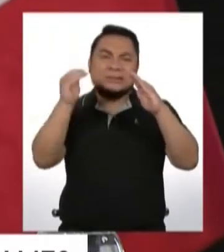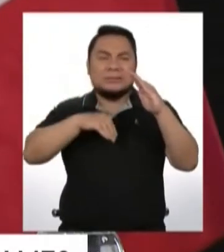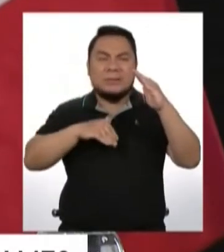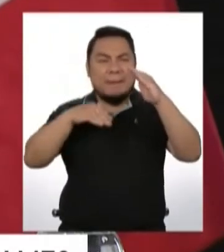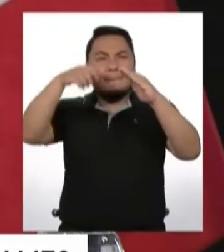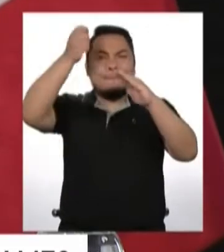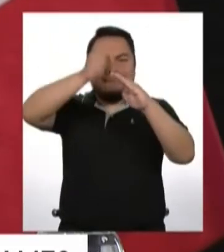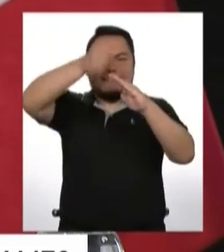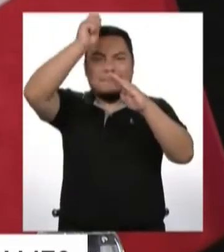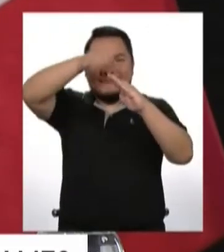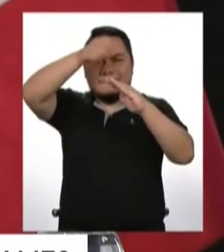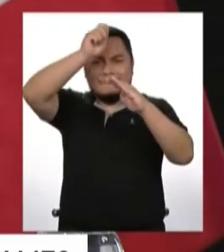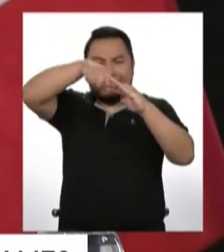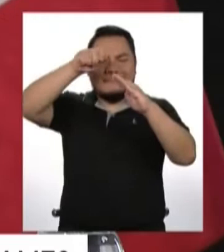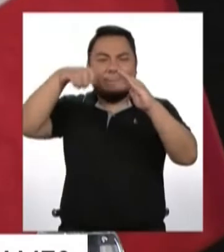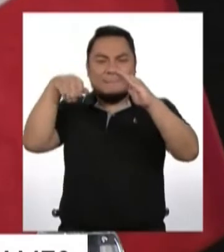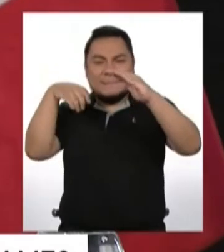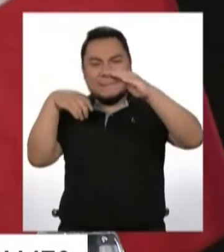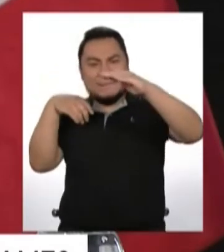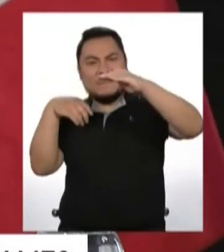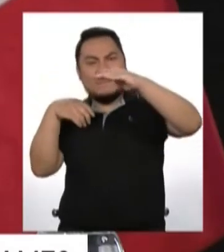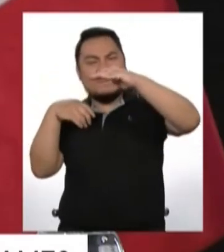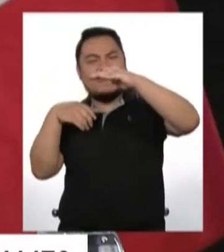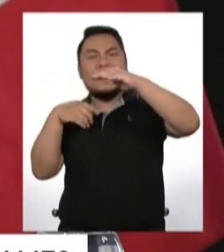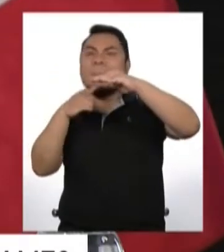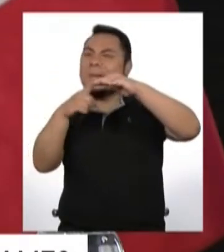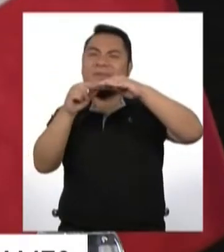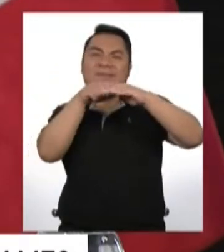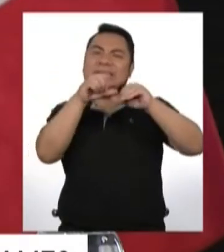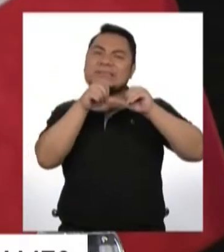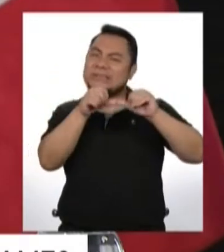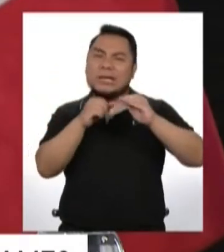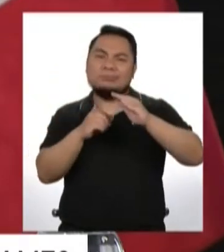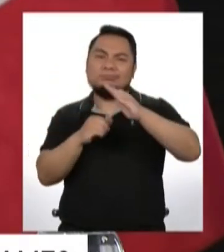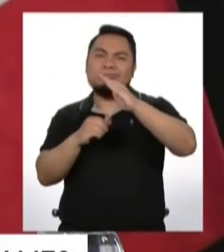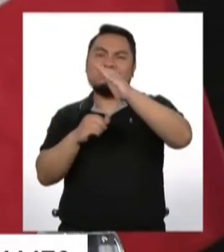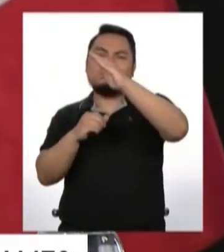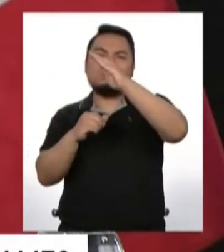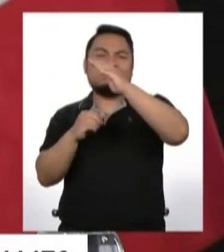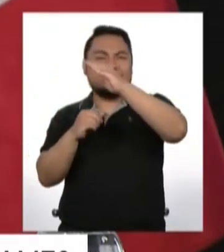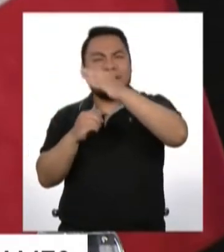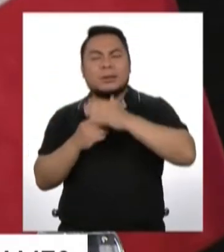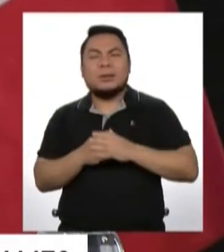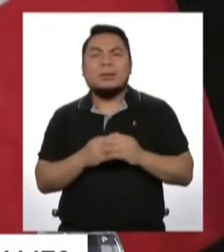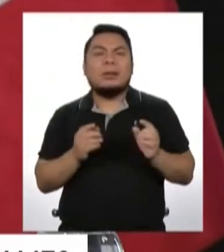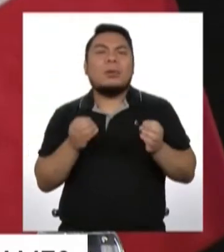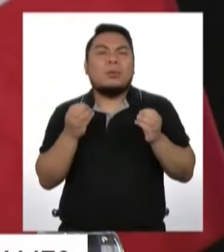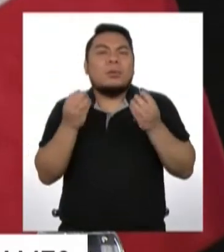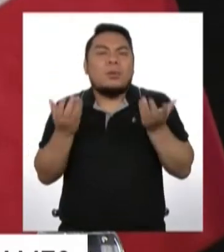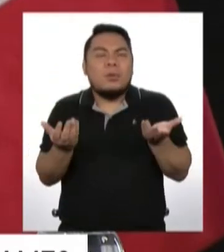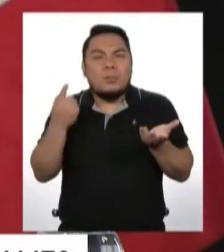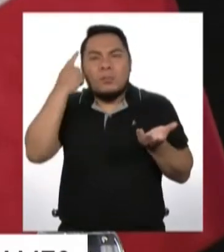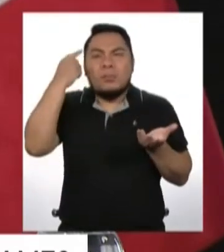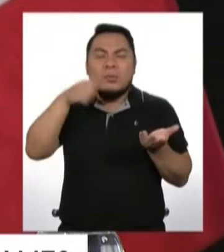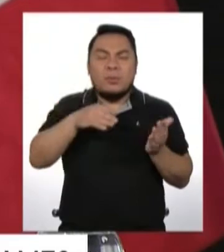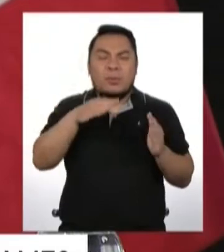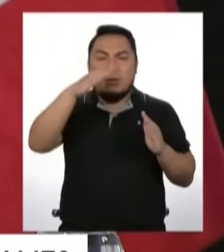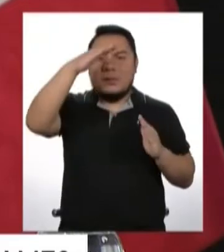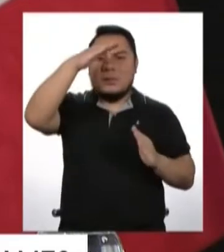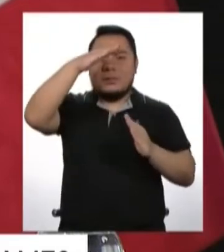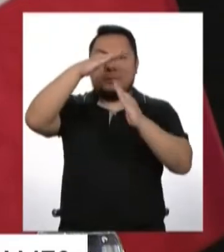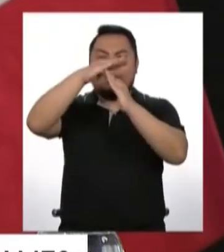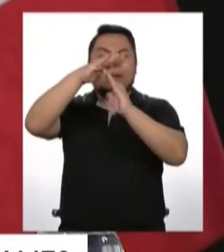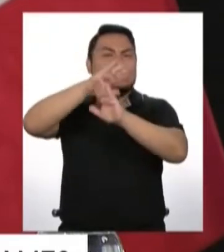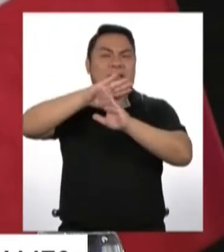si bien está aplanada, sigue en ascenso, ¿no? ¿Y cuándo vamos a llegar a la parte superior de esa curva? ¿No? Es